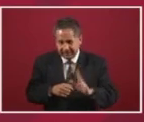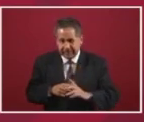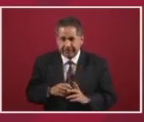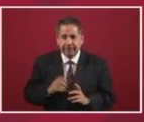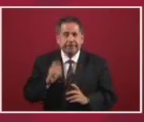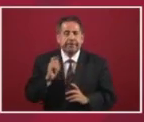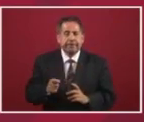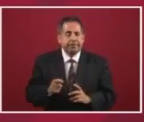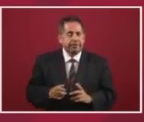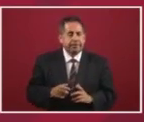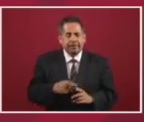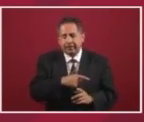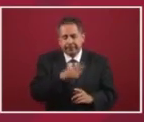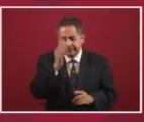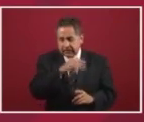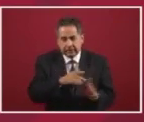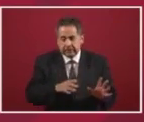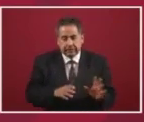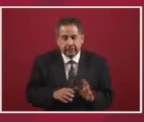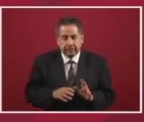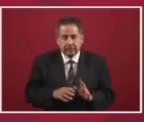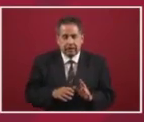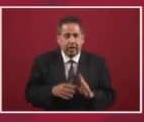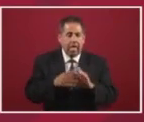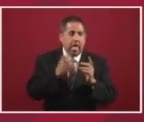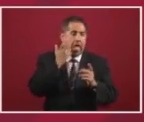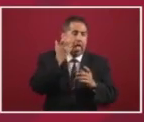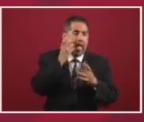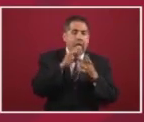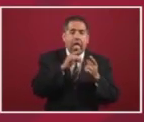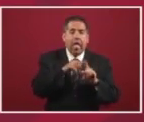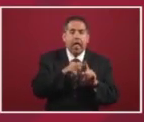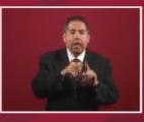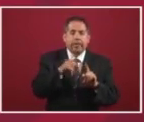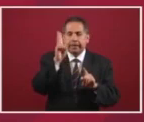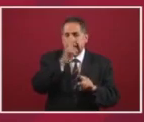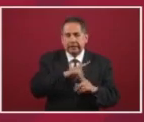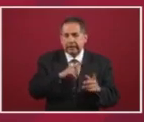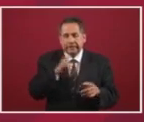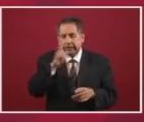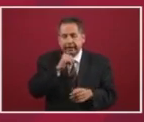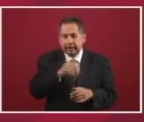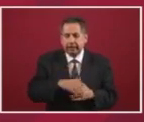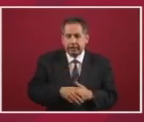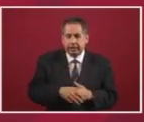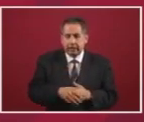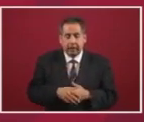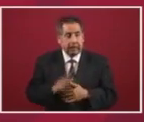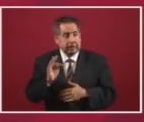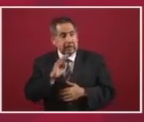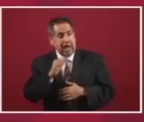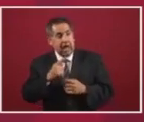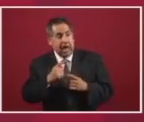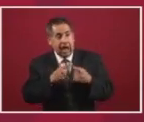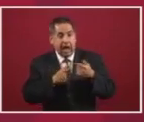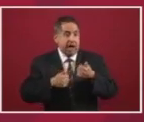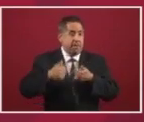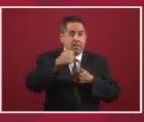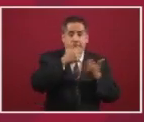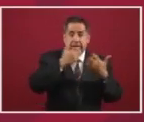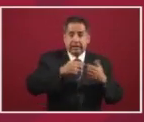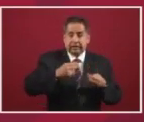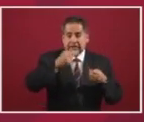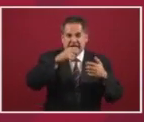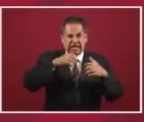es una quimera, es un sofisma, el que si llueve fuerte arriba,